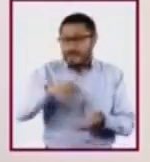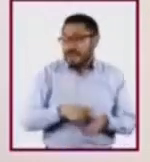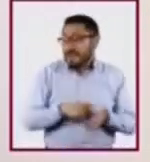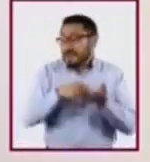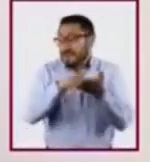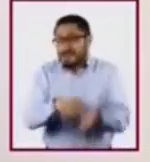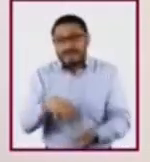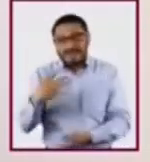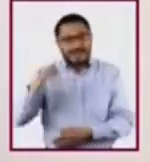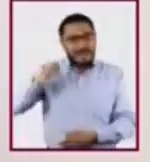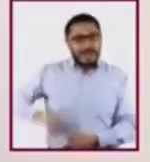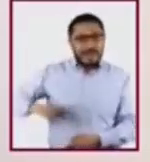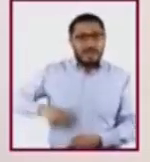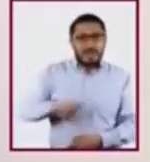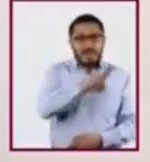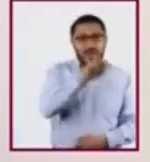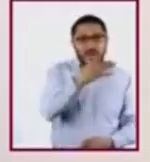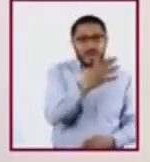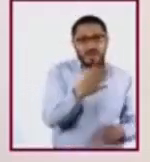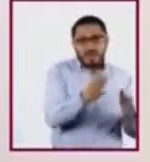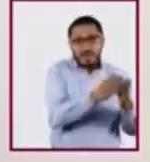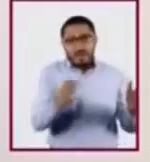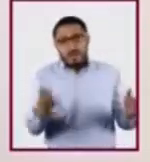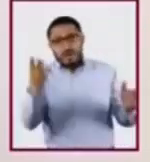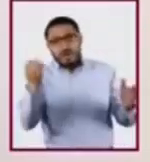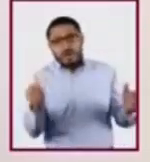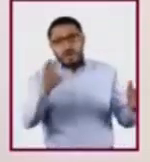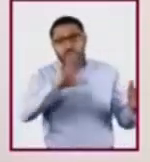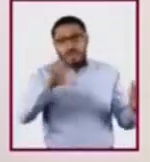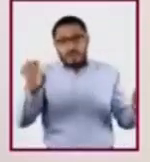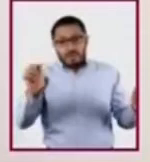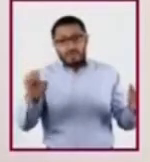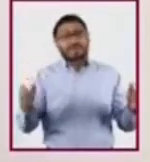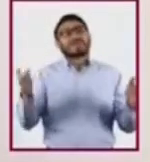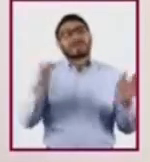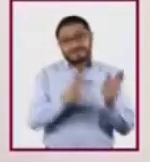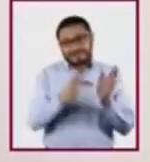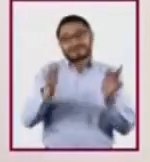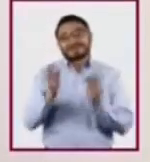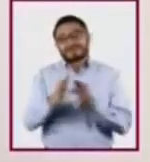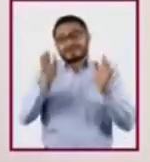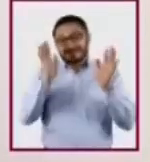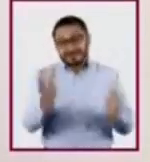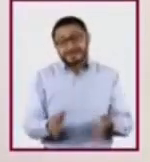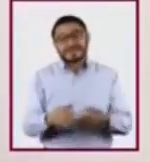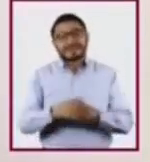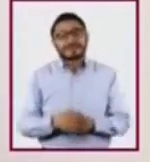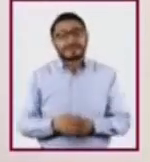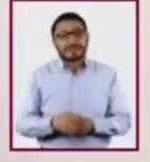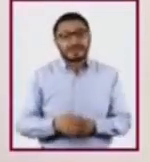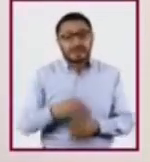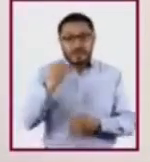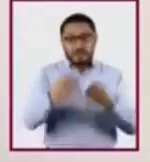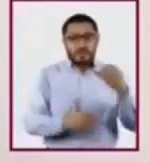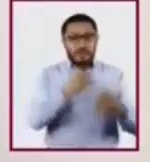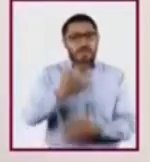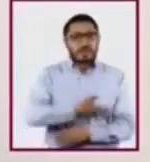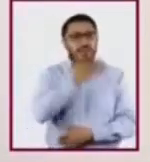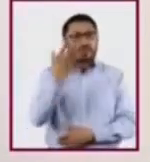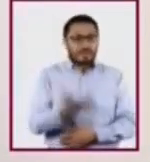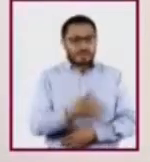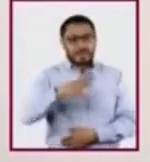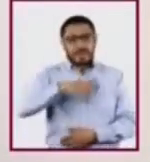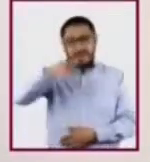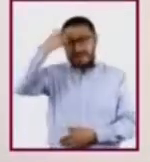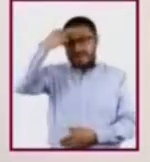año 250 y el 950 de la era cristiana, sobre un juego tradicional, por lo que se cree que